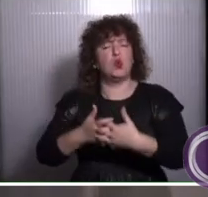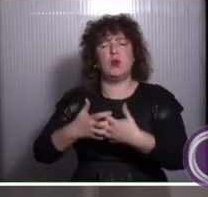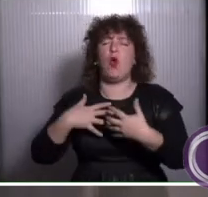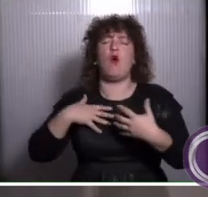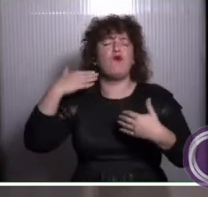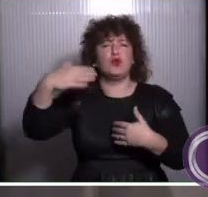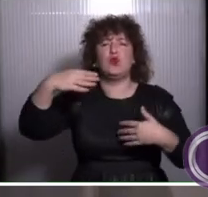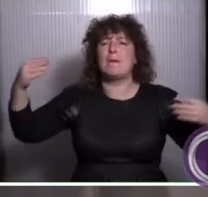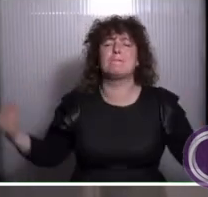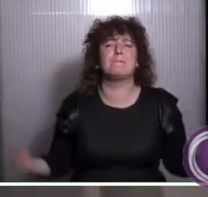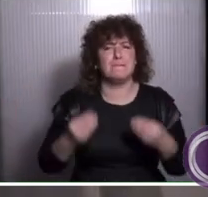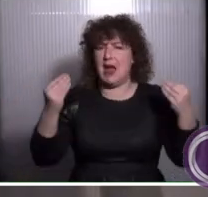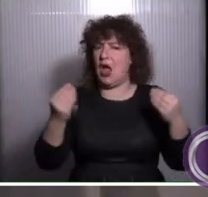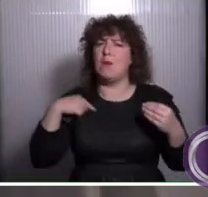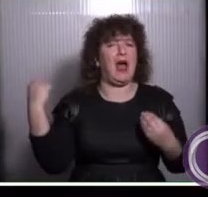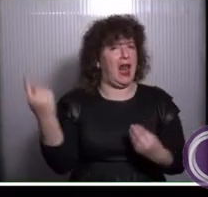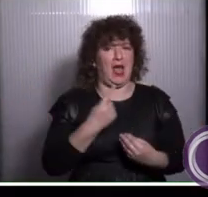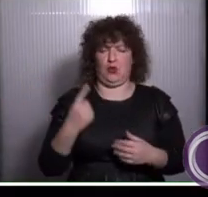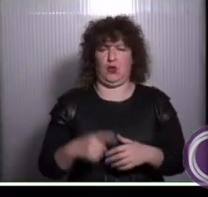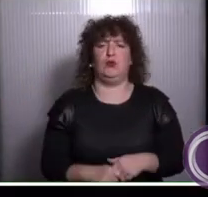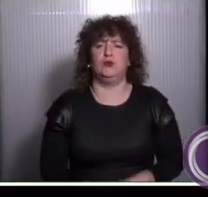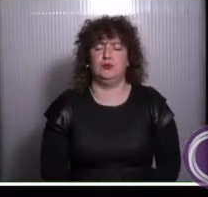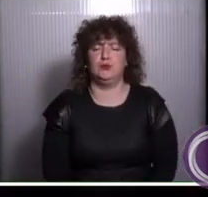mejor para este país